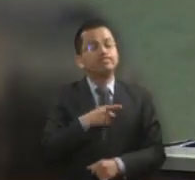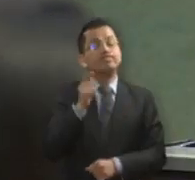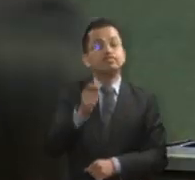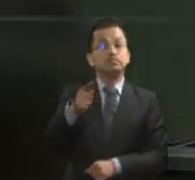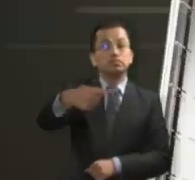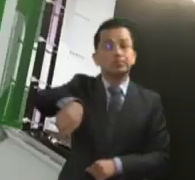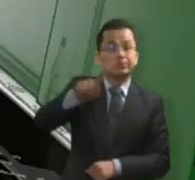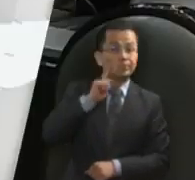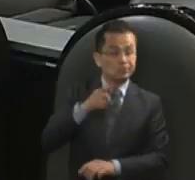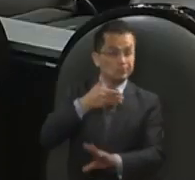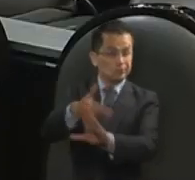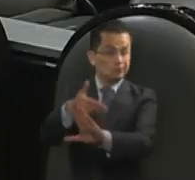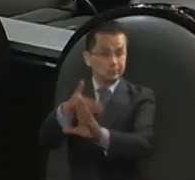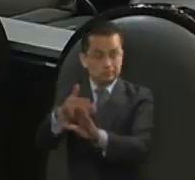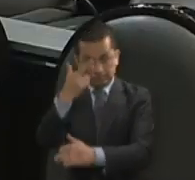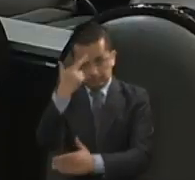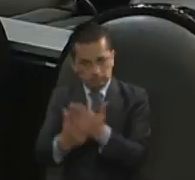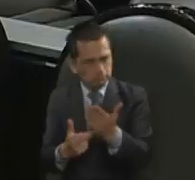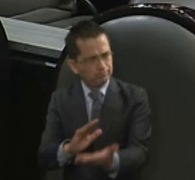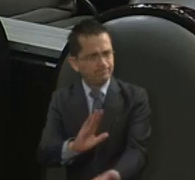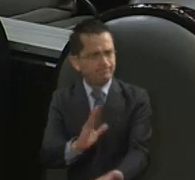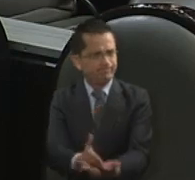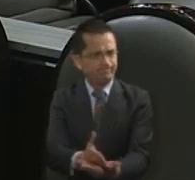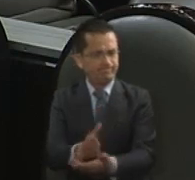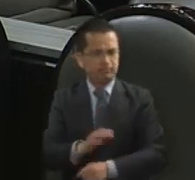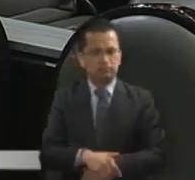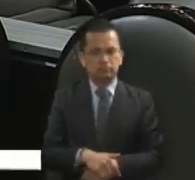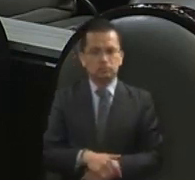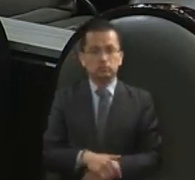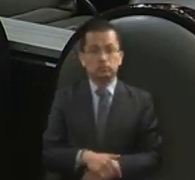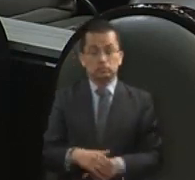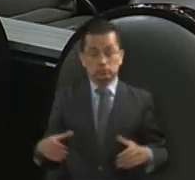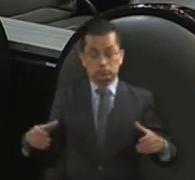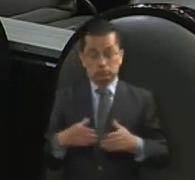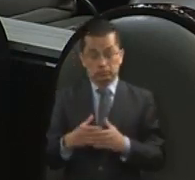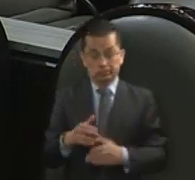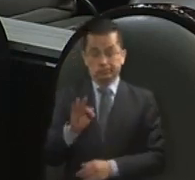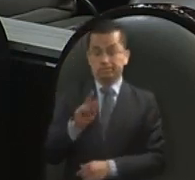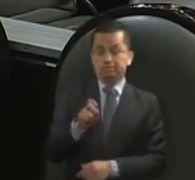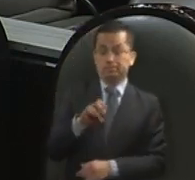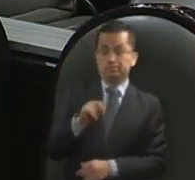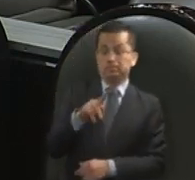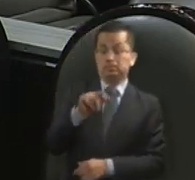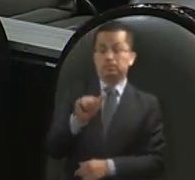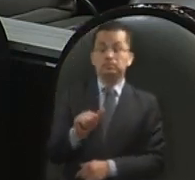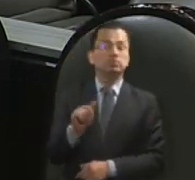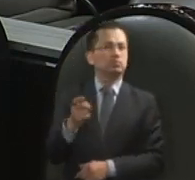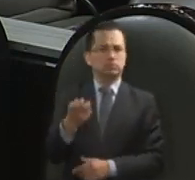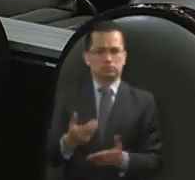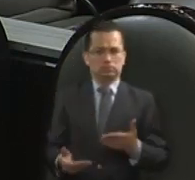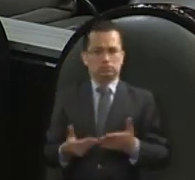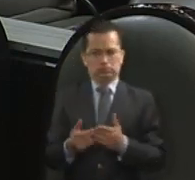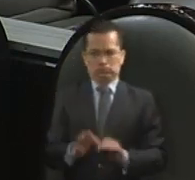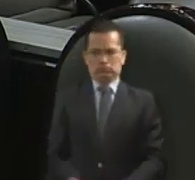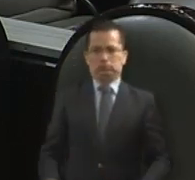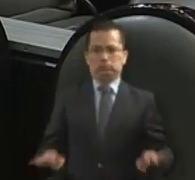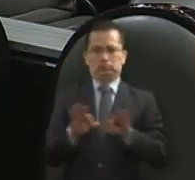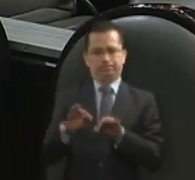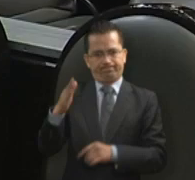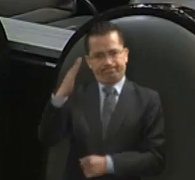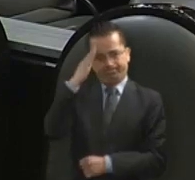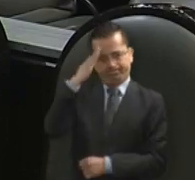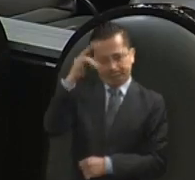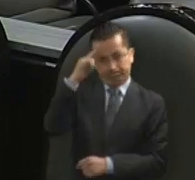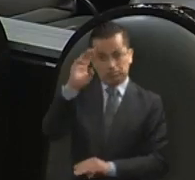contra las mujeres. El movimiento feminista es el movimiento político y social más importante de este siglo y lo está demostrando en todo el mundo, no